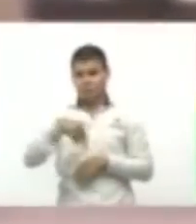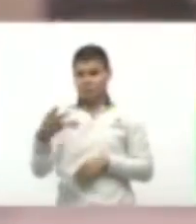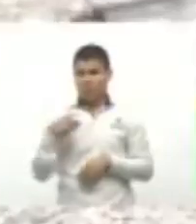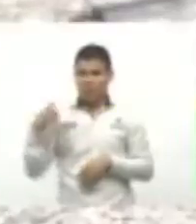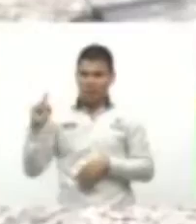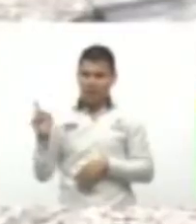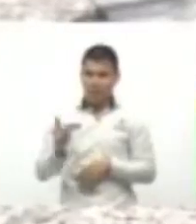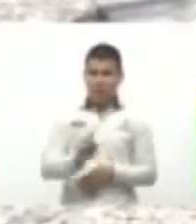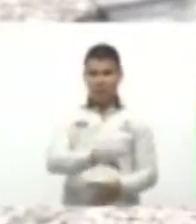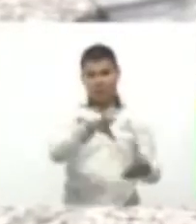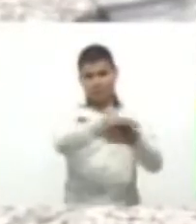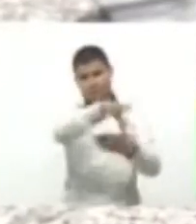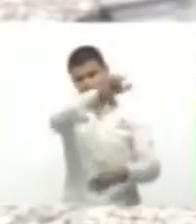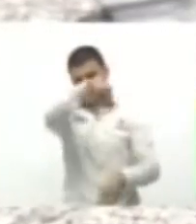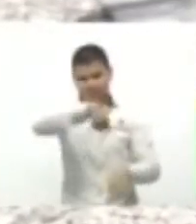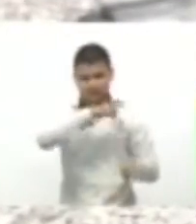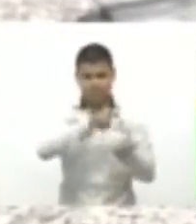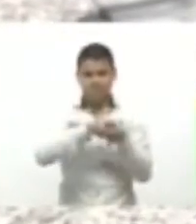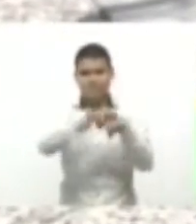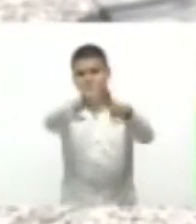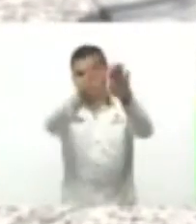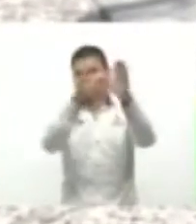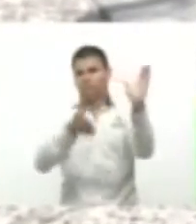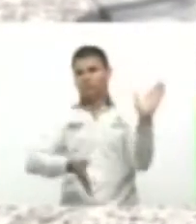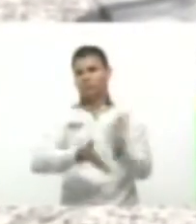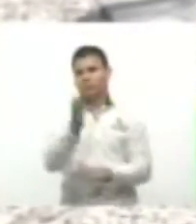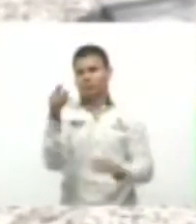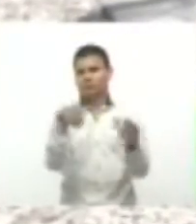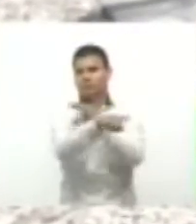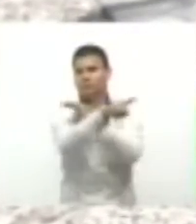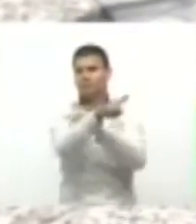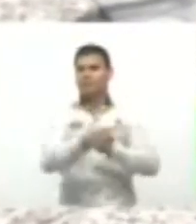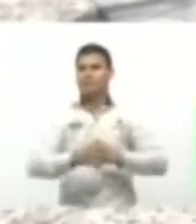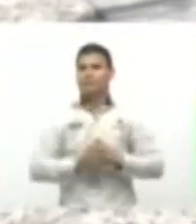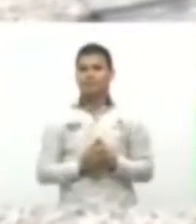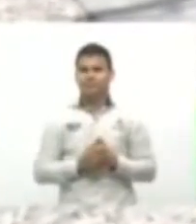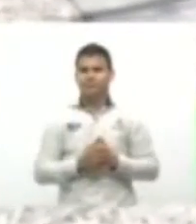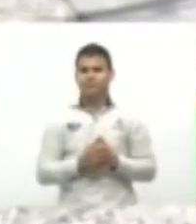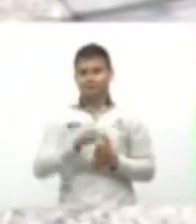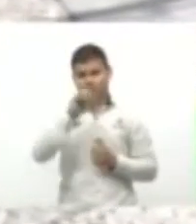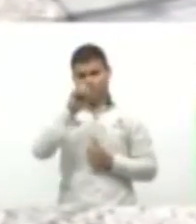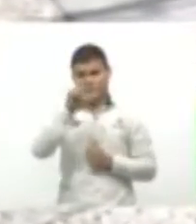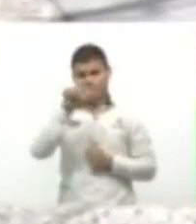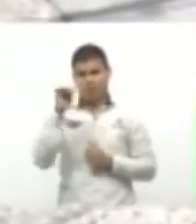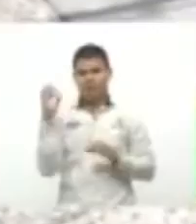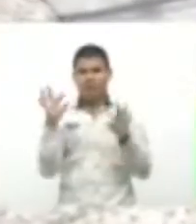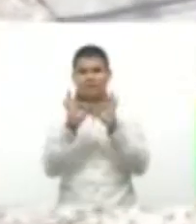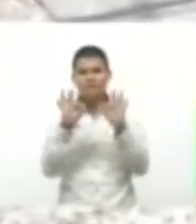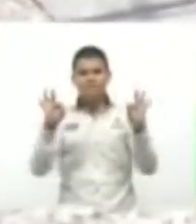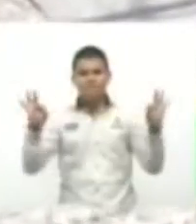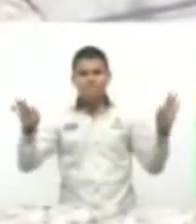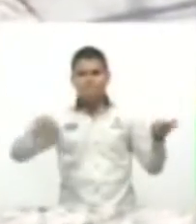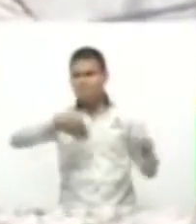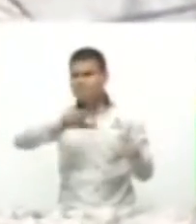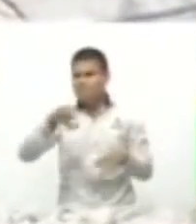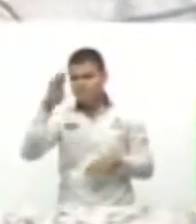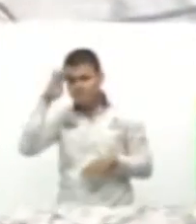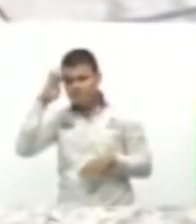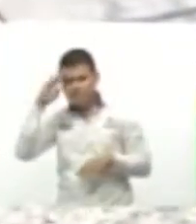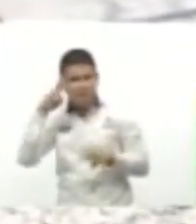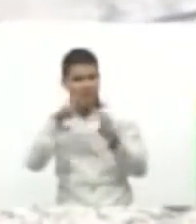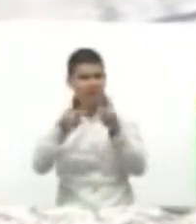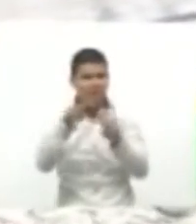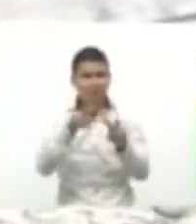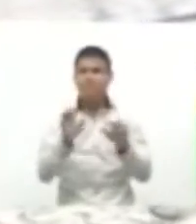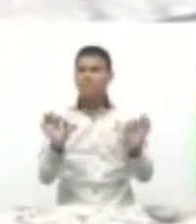de vista. Una completa soledad es la que habita en el barrio Olaya, aquí en la ciudad de Barranquilla. Una de las recomendaciones